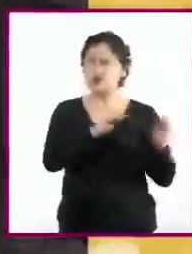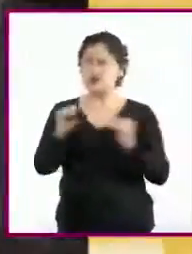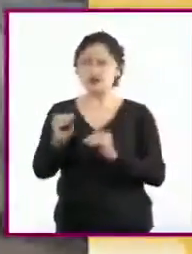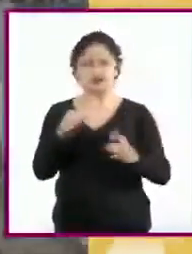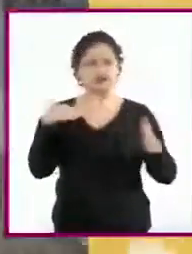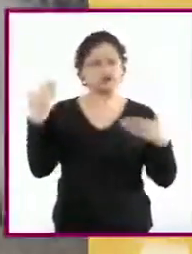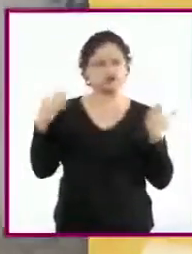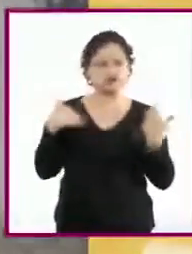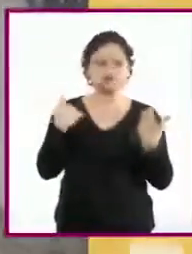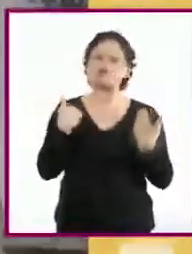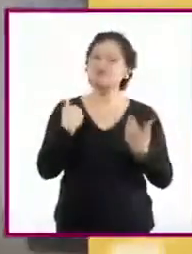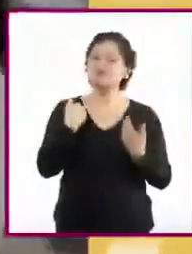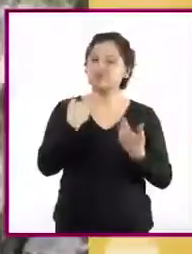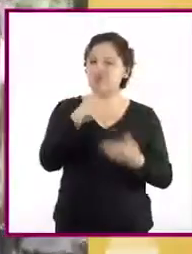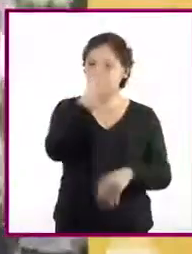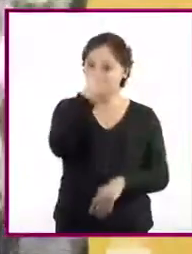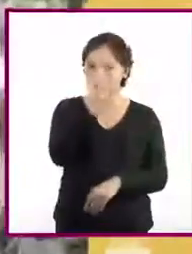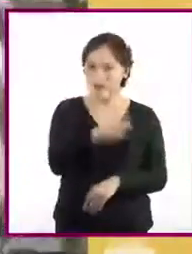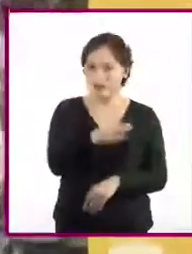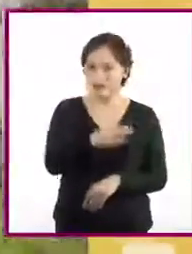diversión.